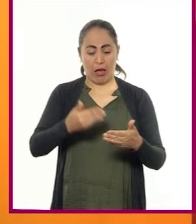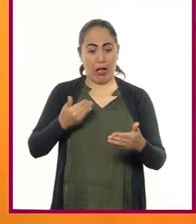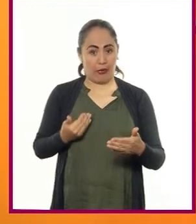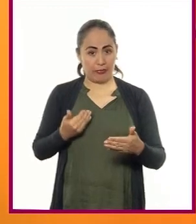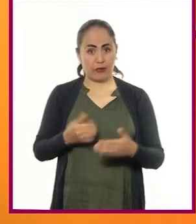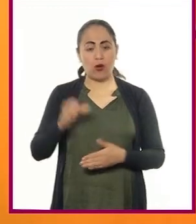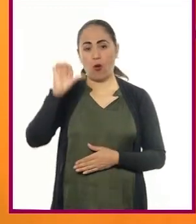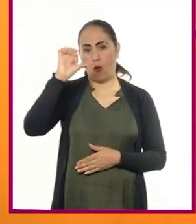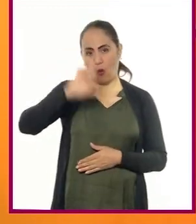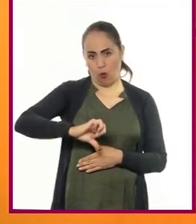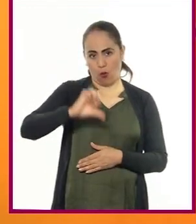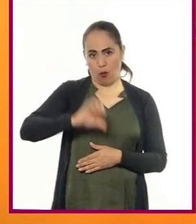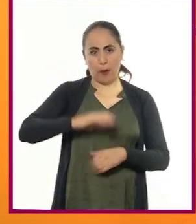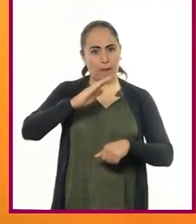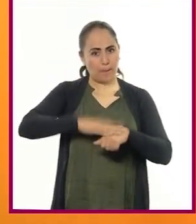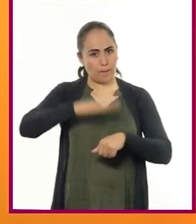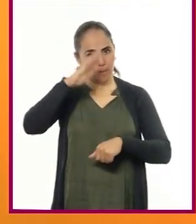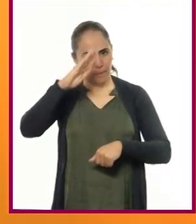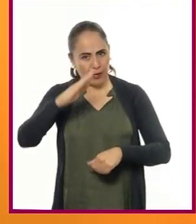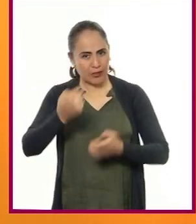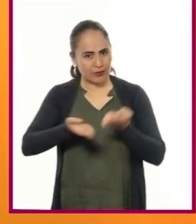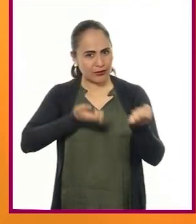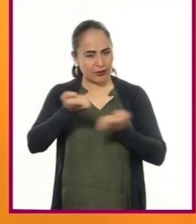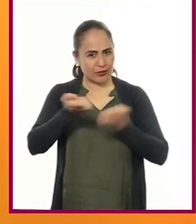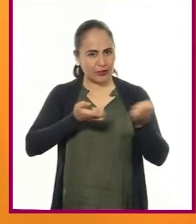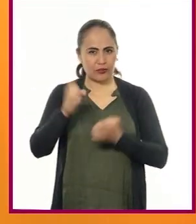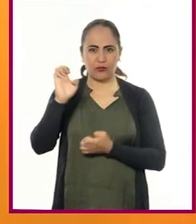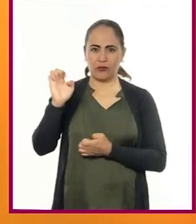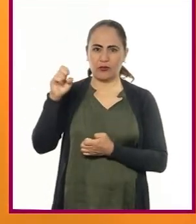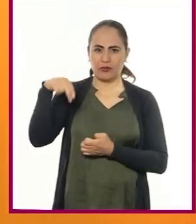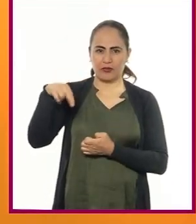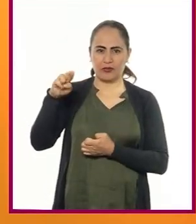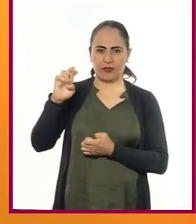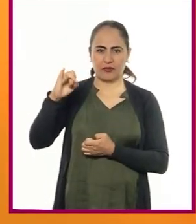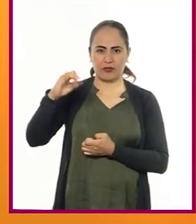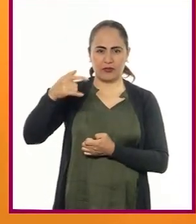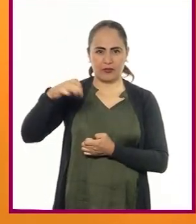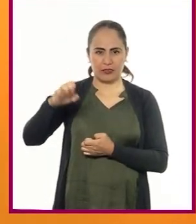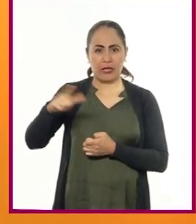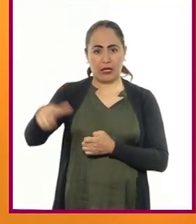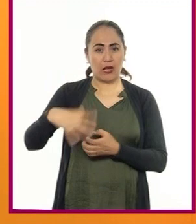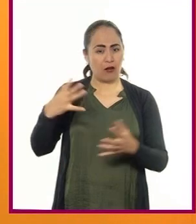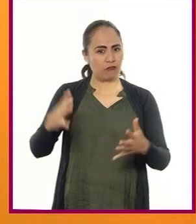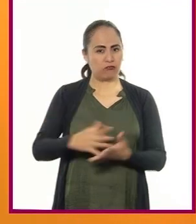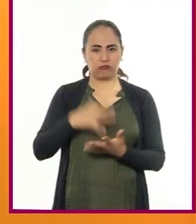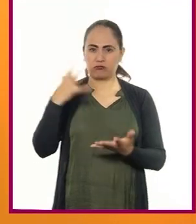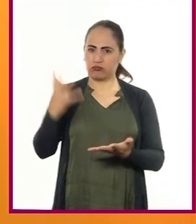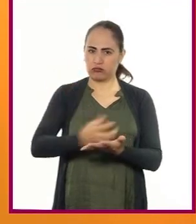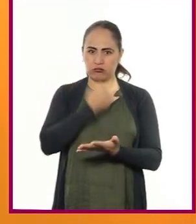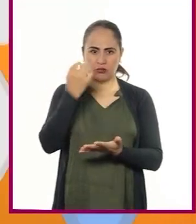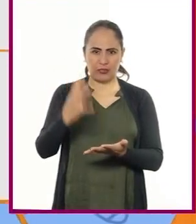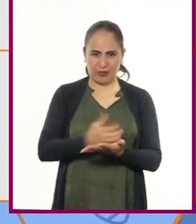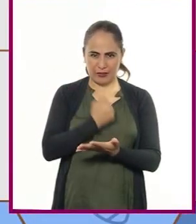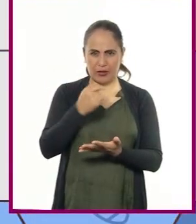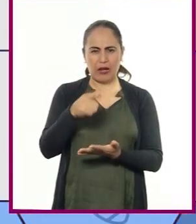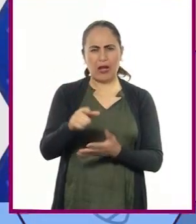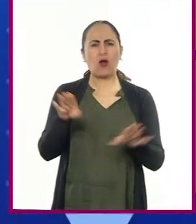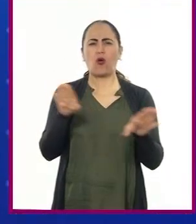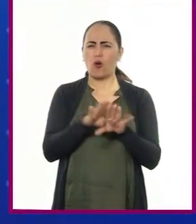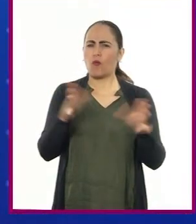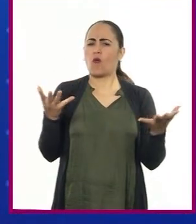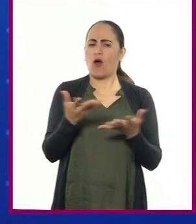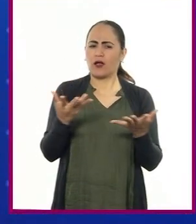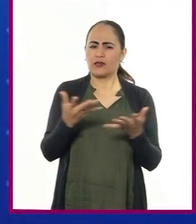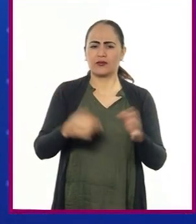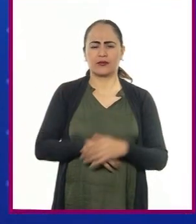en nuestra cápsula de Más de Educación Física, Enrique, que es un campeón de paralímpico, nos mostrará cómo hace esta práctica.